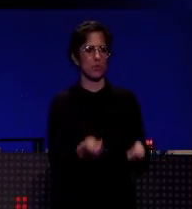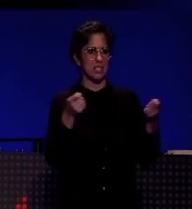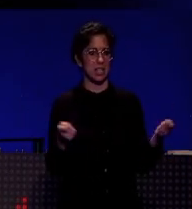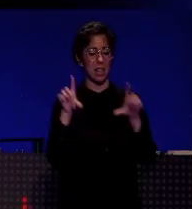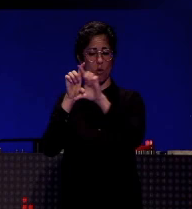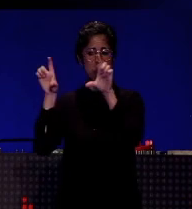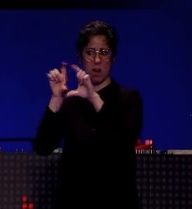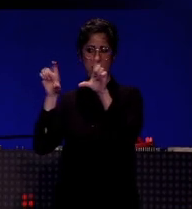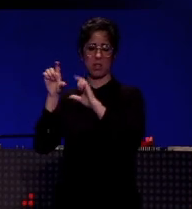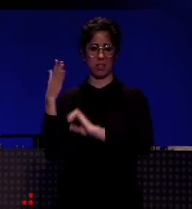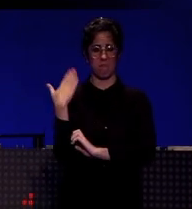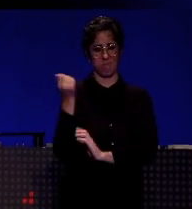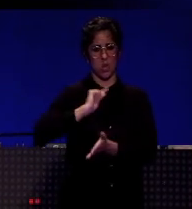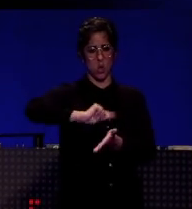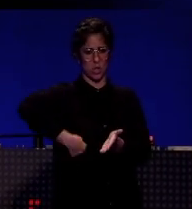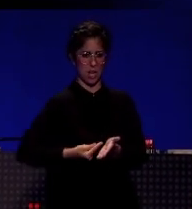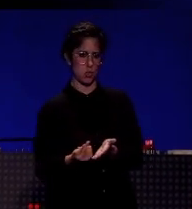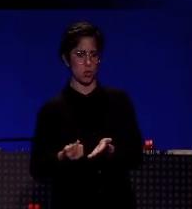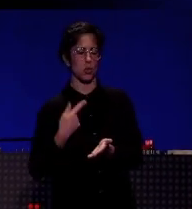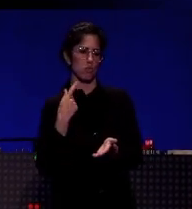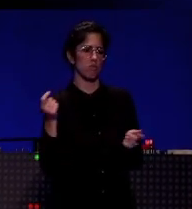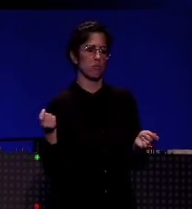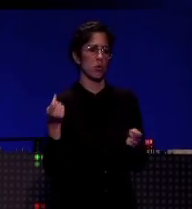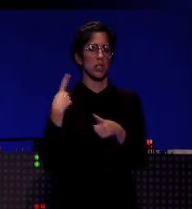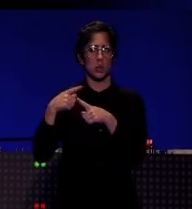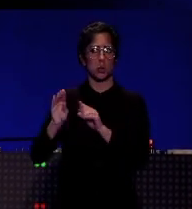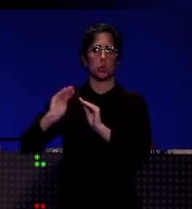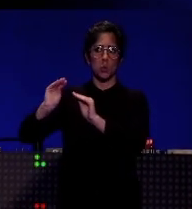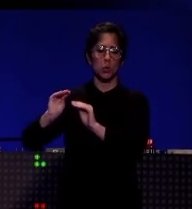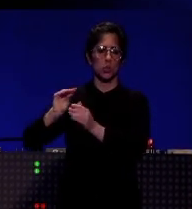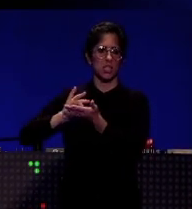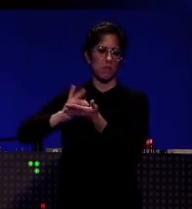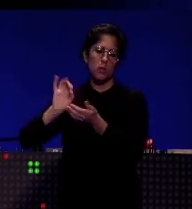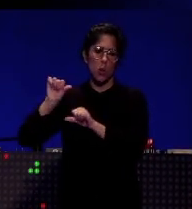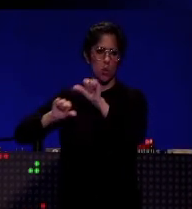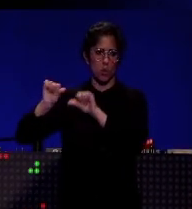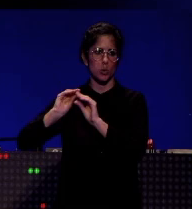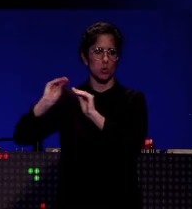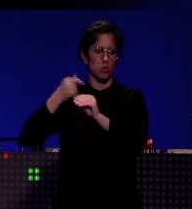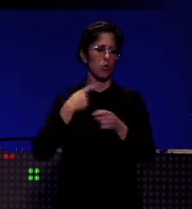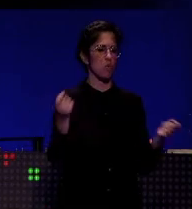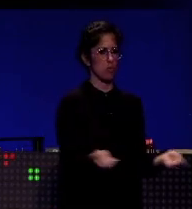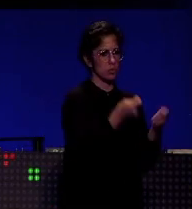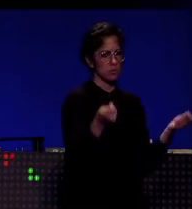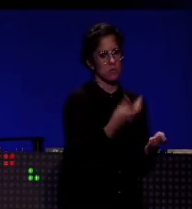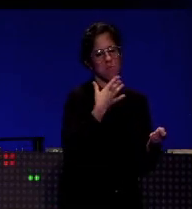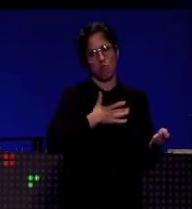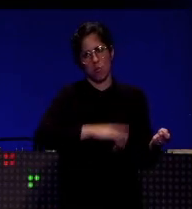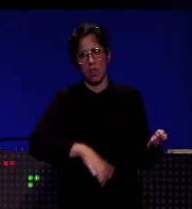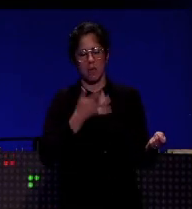me contratan para que los publicite en mi red social ya sea a través de stories a través de fotos